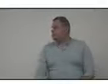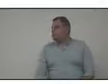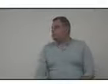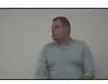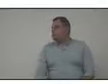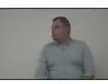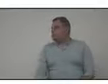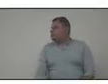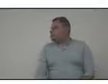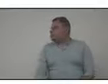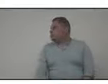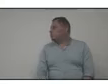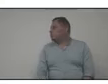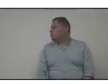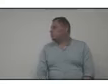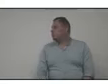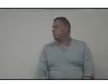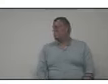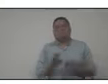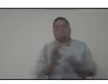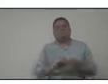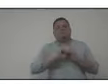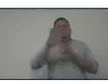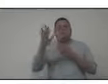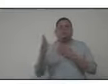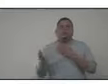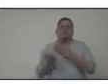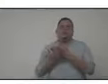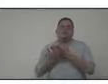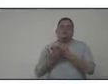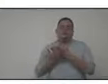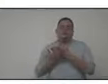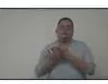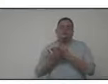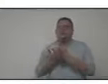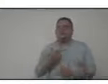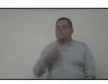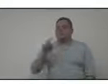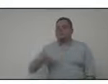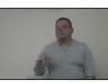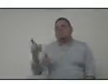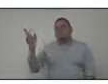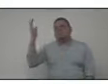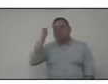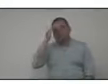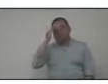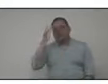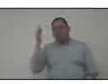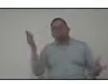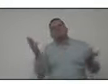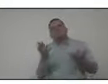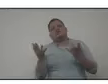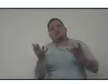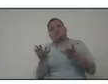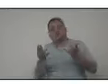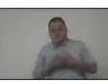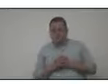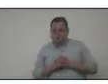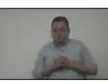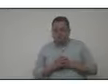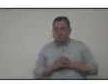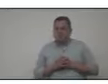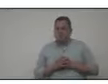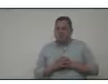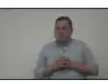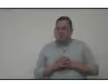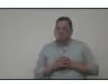inmediatamente se trasladen, nos informen, para nosotros saber ¿dónde están? Ahorita más